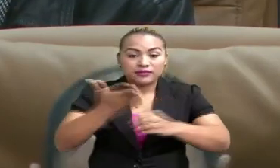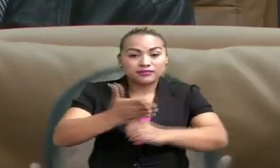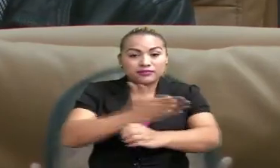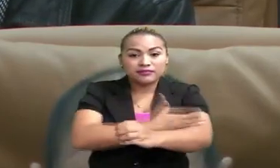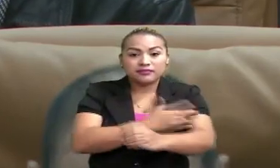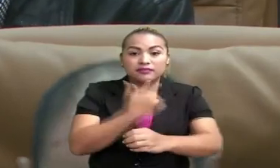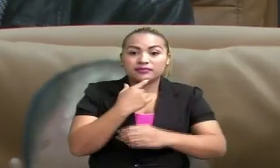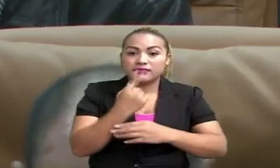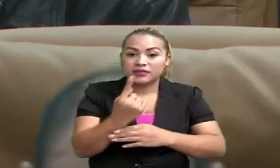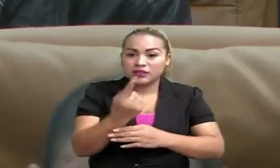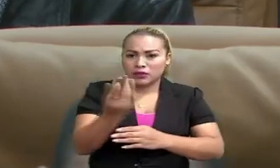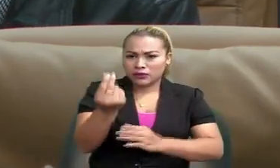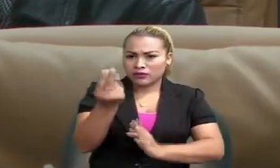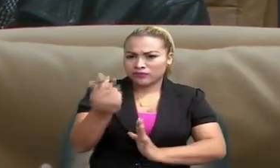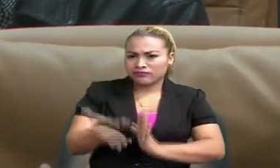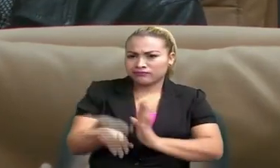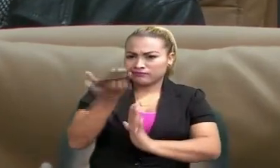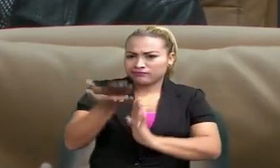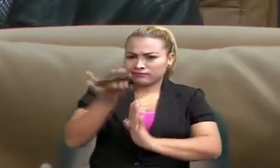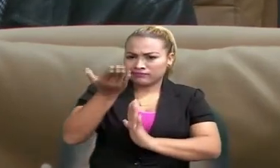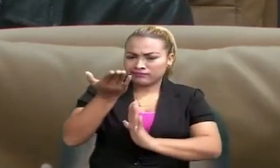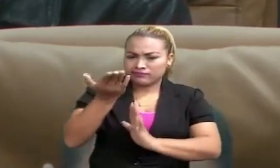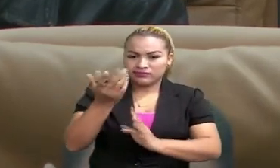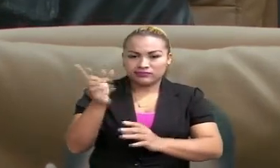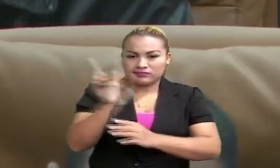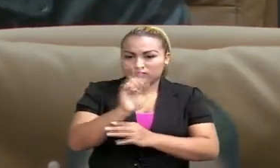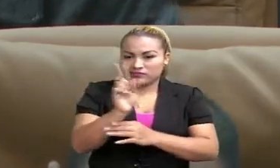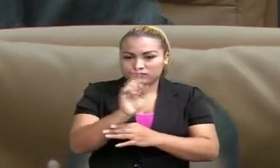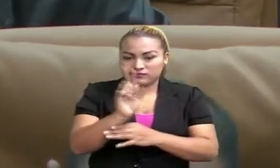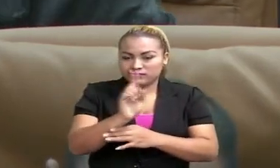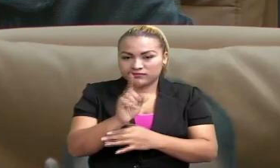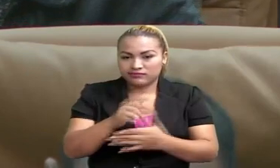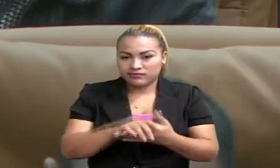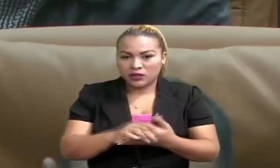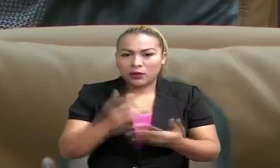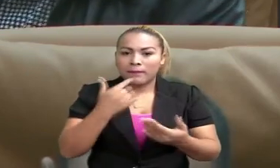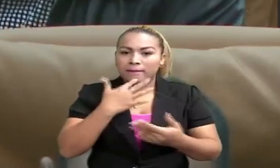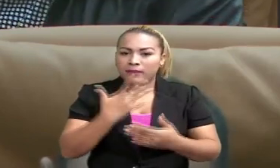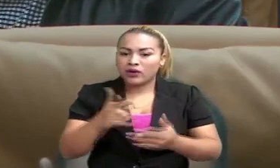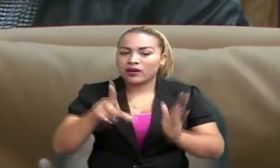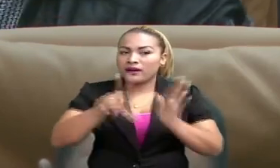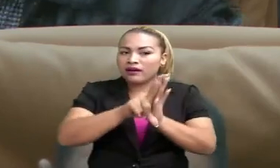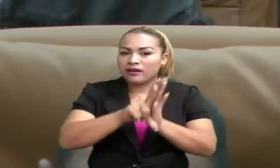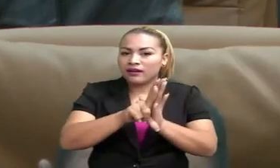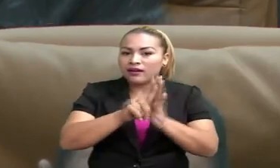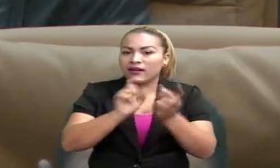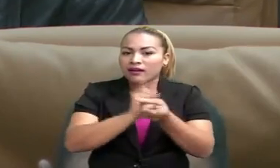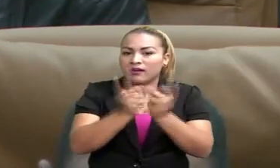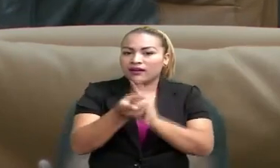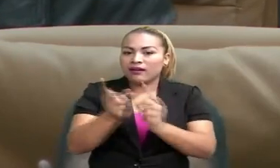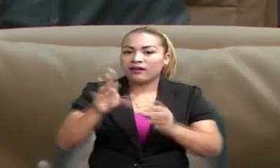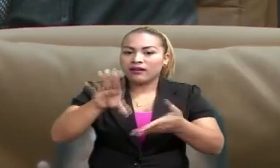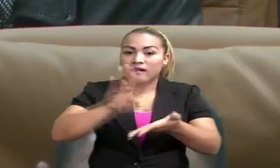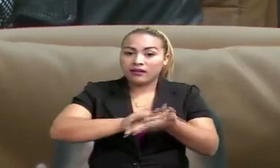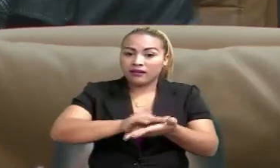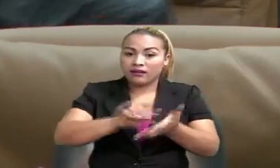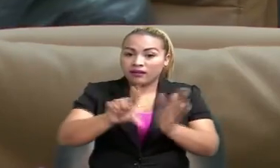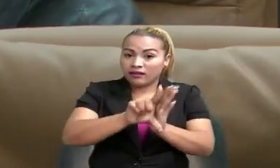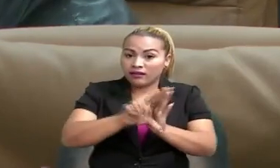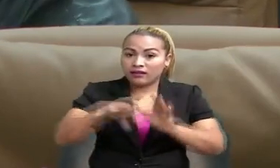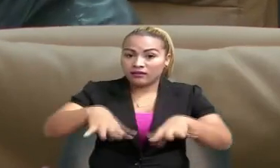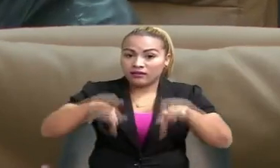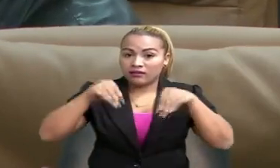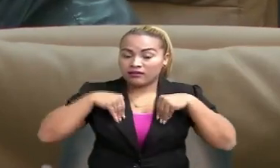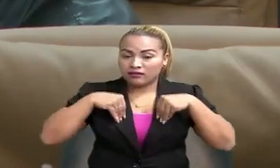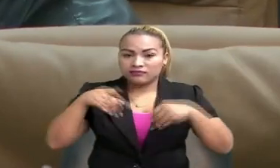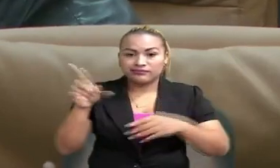se vayan a subir los combustibles como consecuencia de esta reforma. Y a las pruebas me remito. Y si